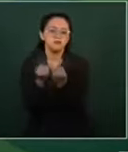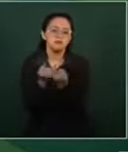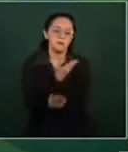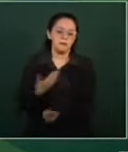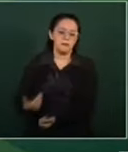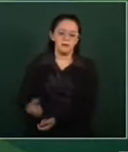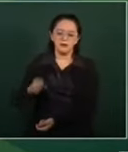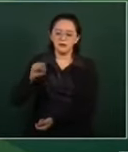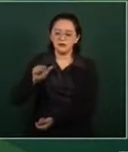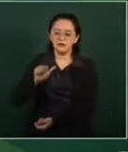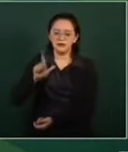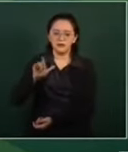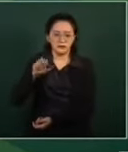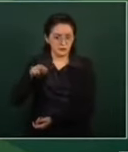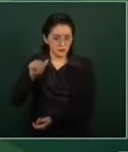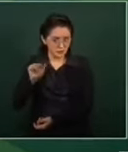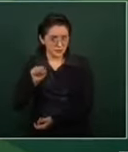política